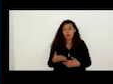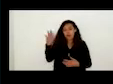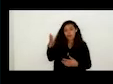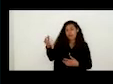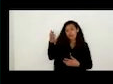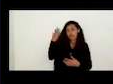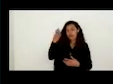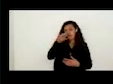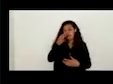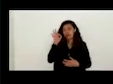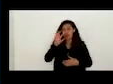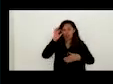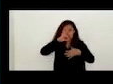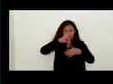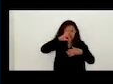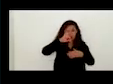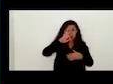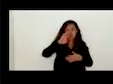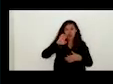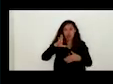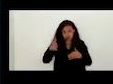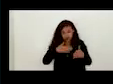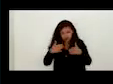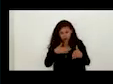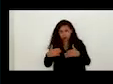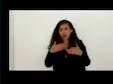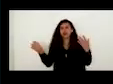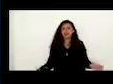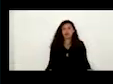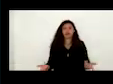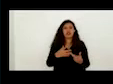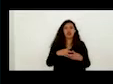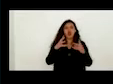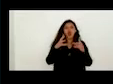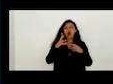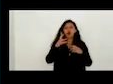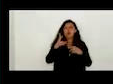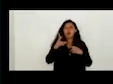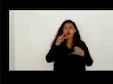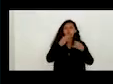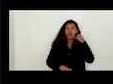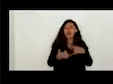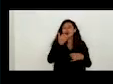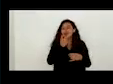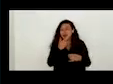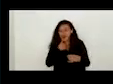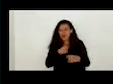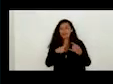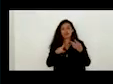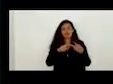se podría incluso preparar en té, este tipo de guayaba, se podría hacer postre, se podría integrar dentro de